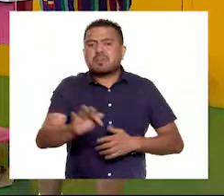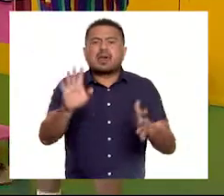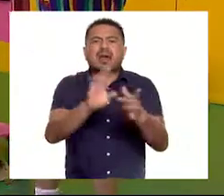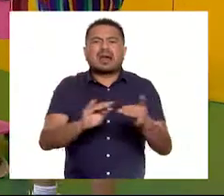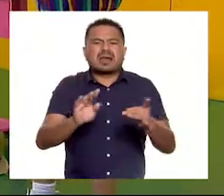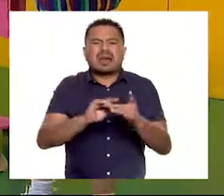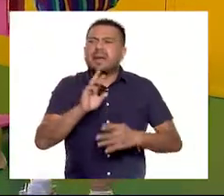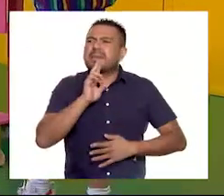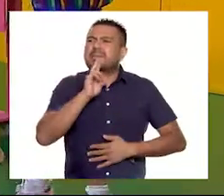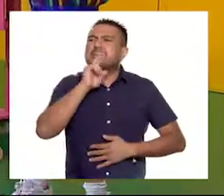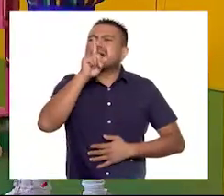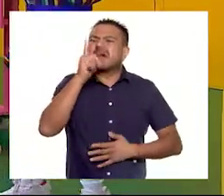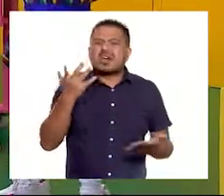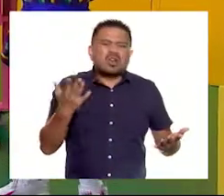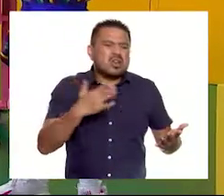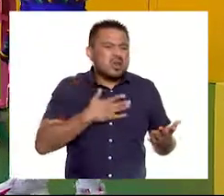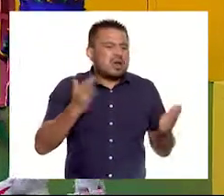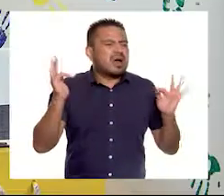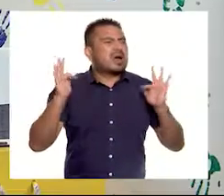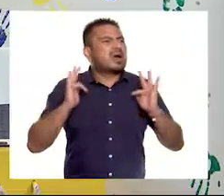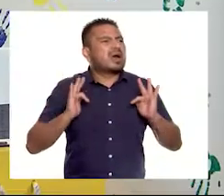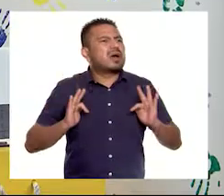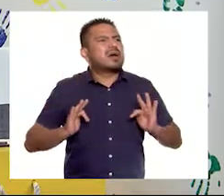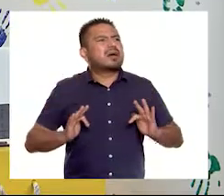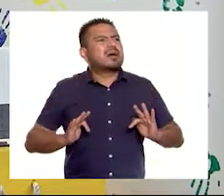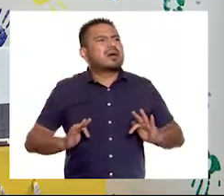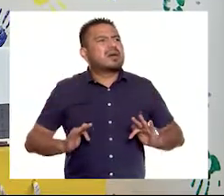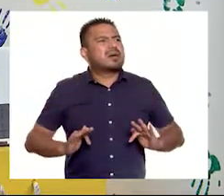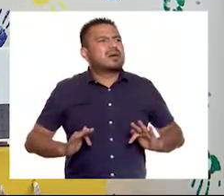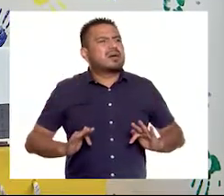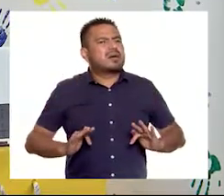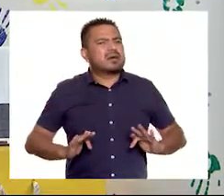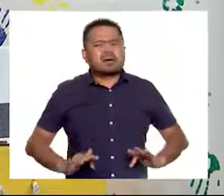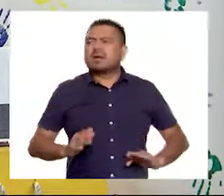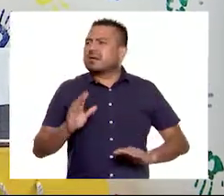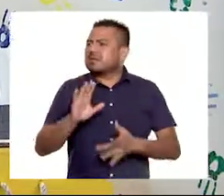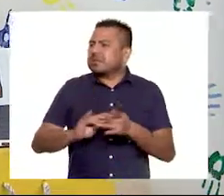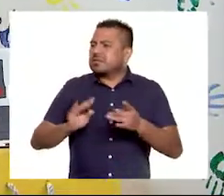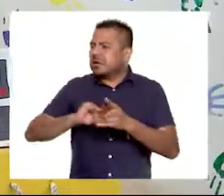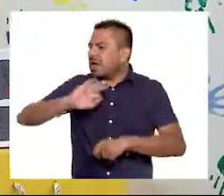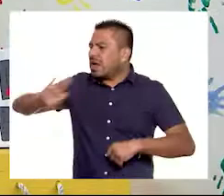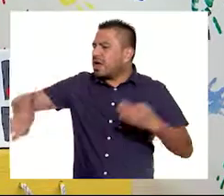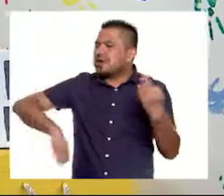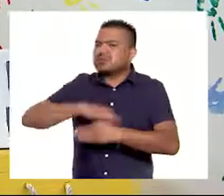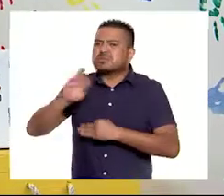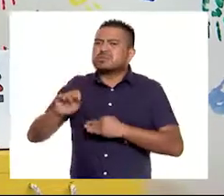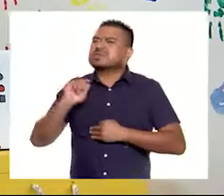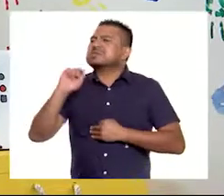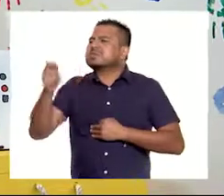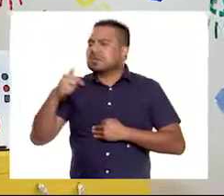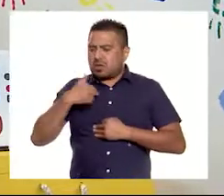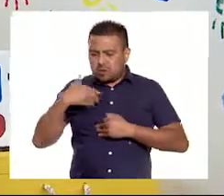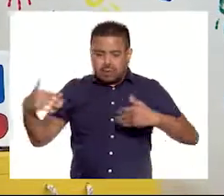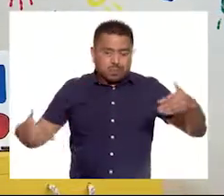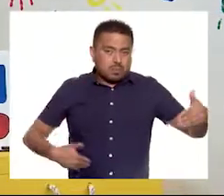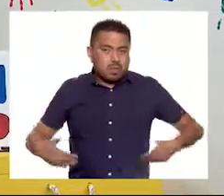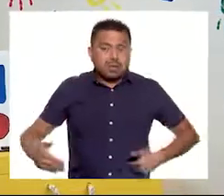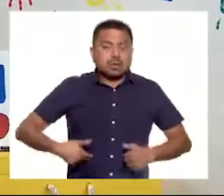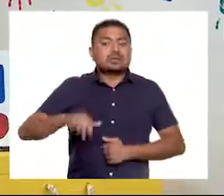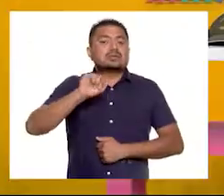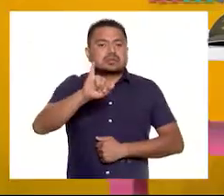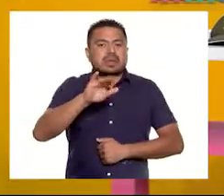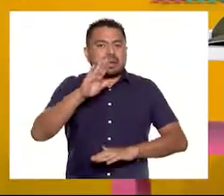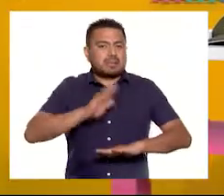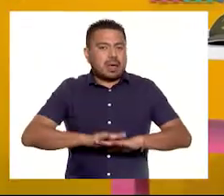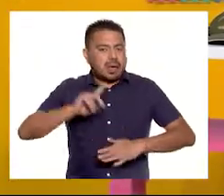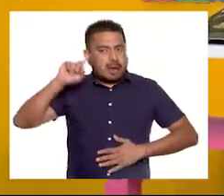decir, no, mejor voy a relajarme y voy a decirle a los demás lo que me molesta, por supuesto. Sí, no hay que dejar